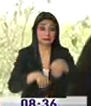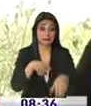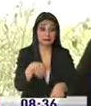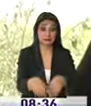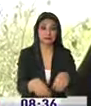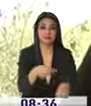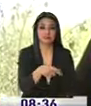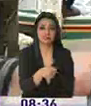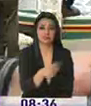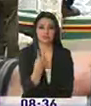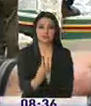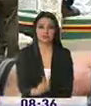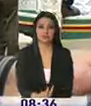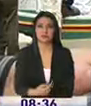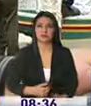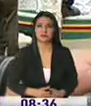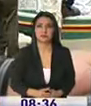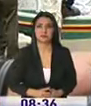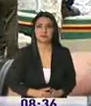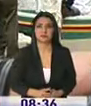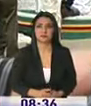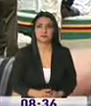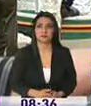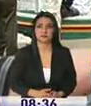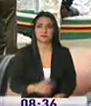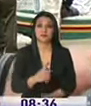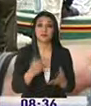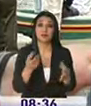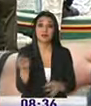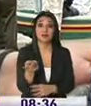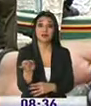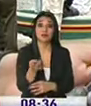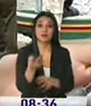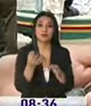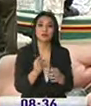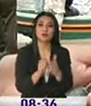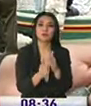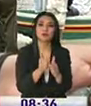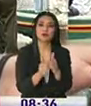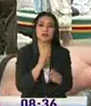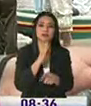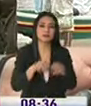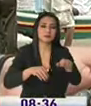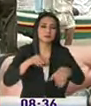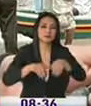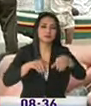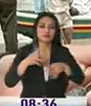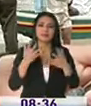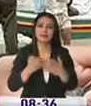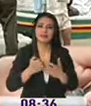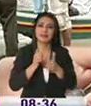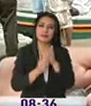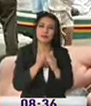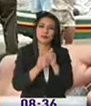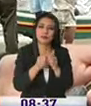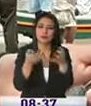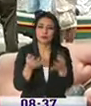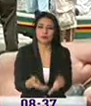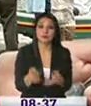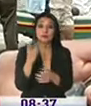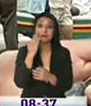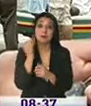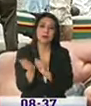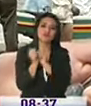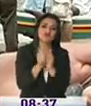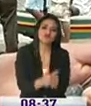ella fue que se ahogó. Lo que pasa es que ellas venían a hacer deporte aquí. Quisieron venir a hacer deporte y ya pues la mamá